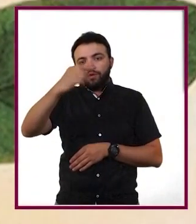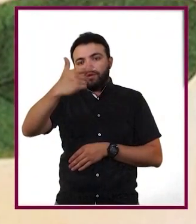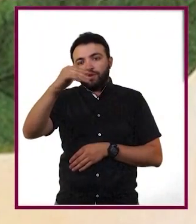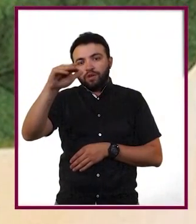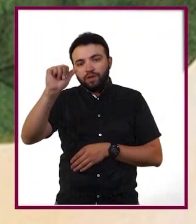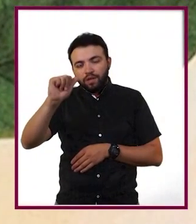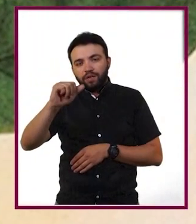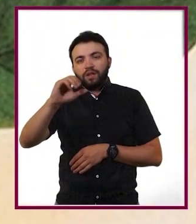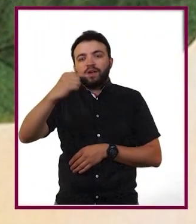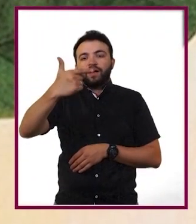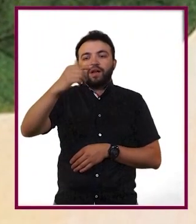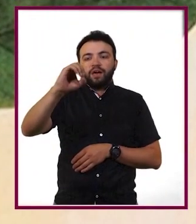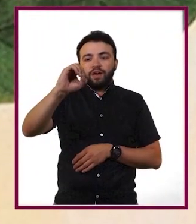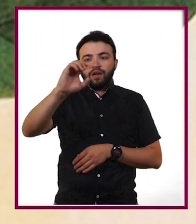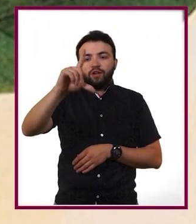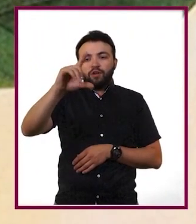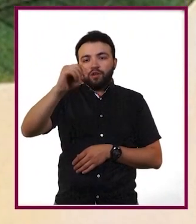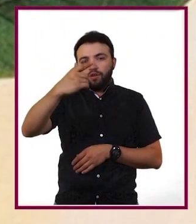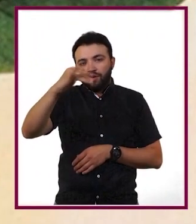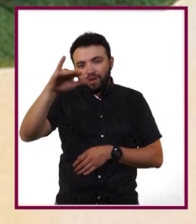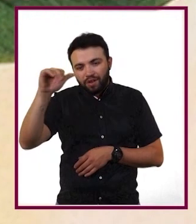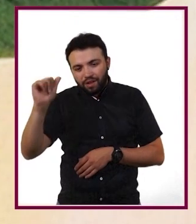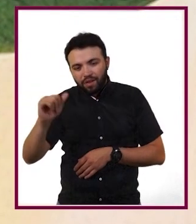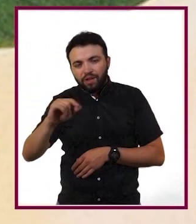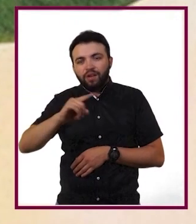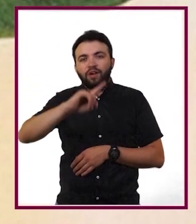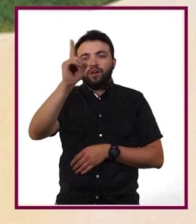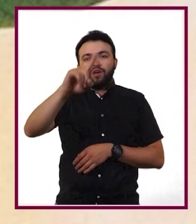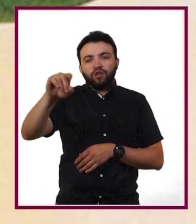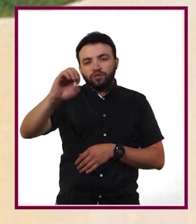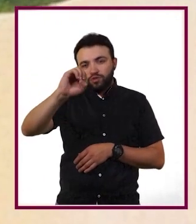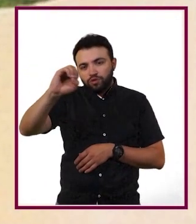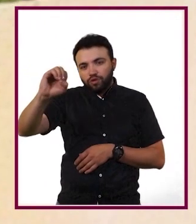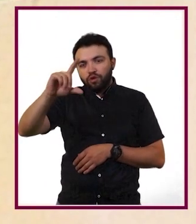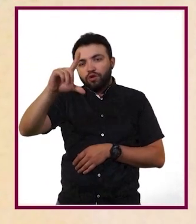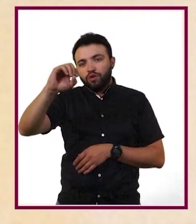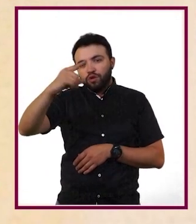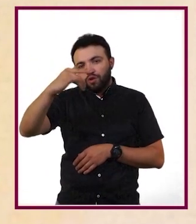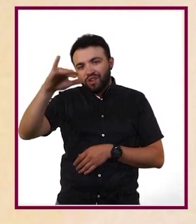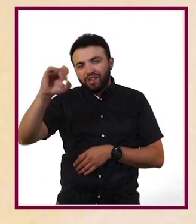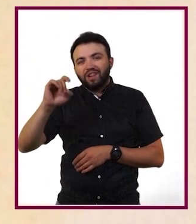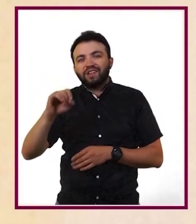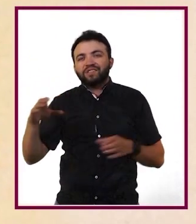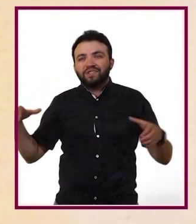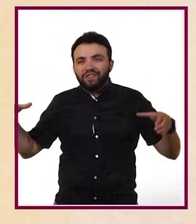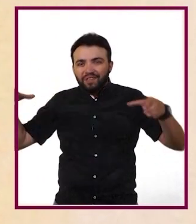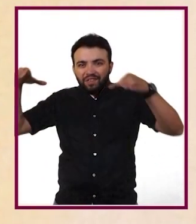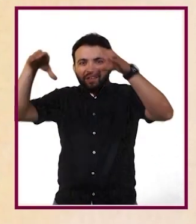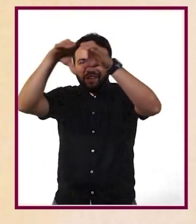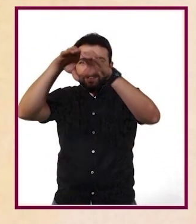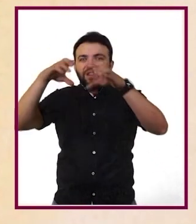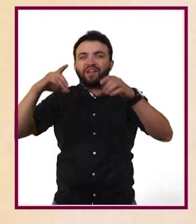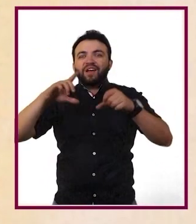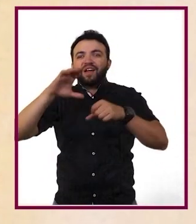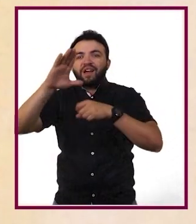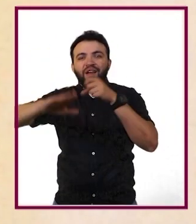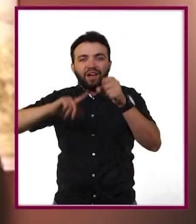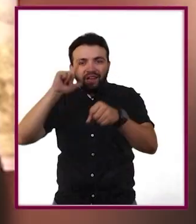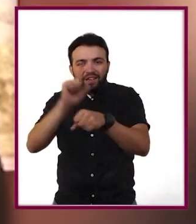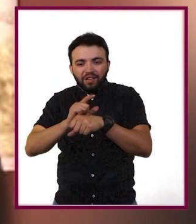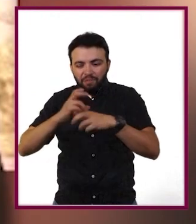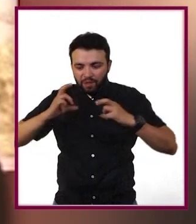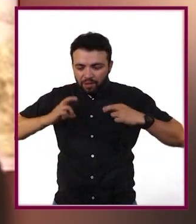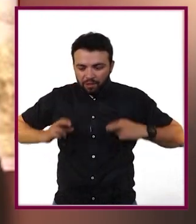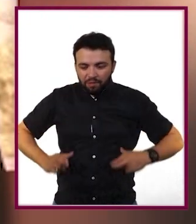supuesto, biología, geología, la cuestión de zoología,